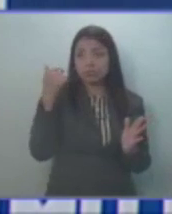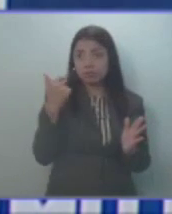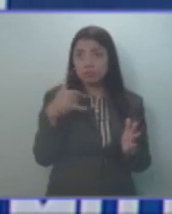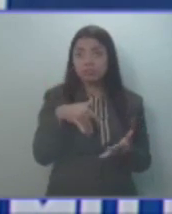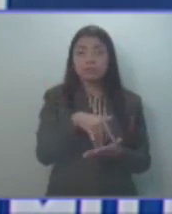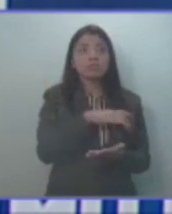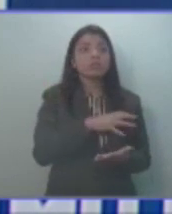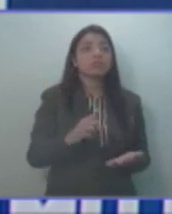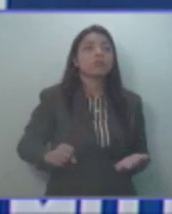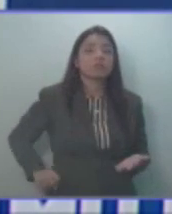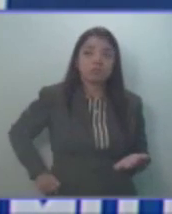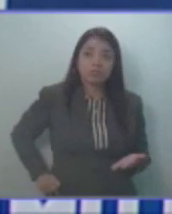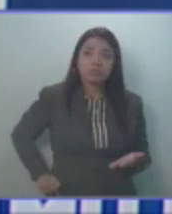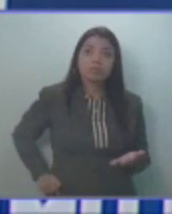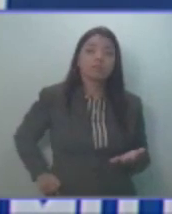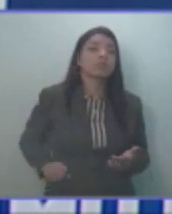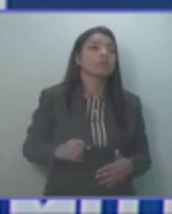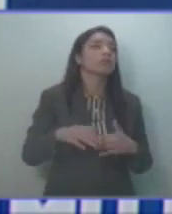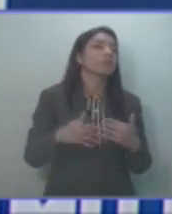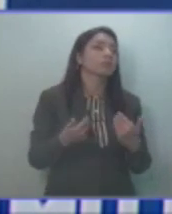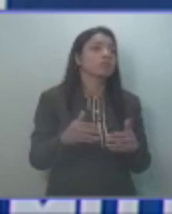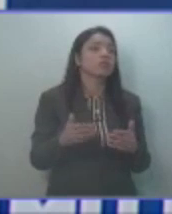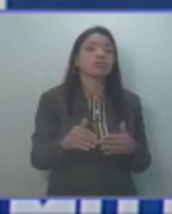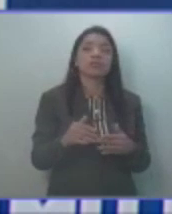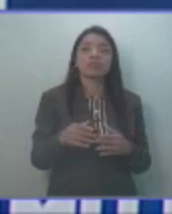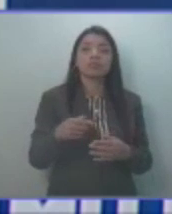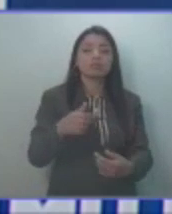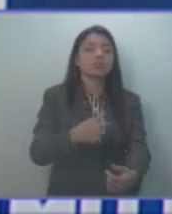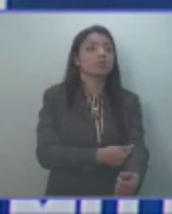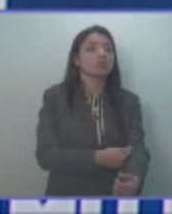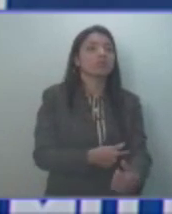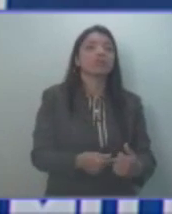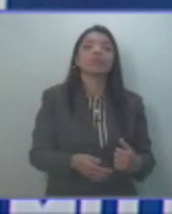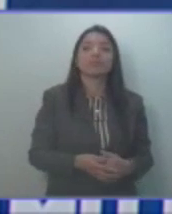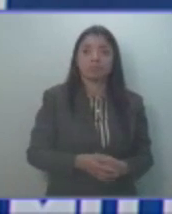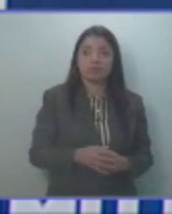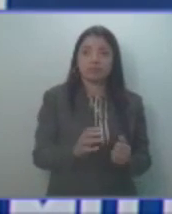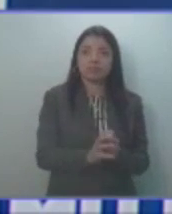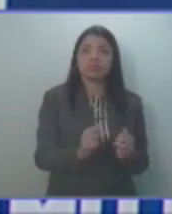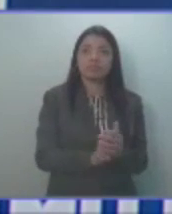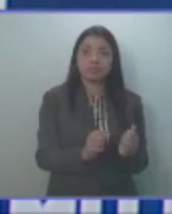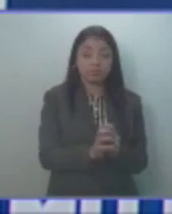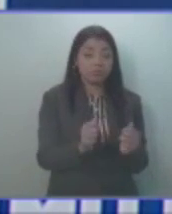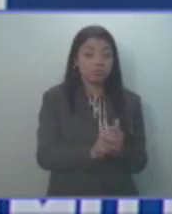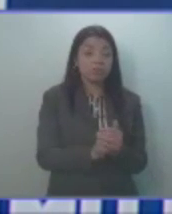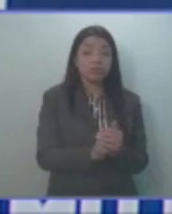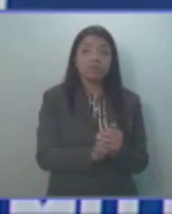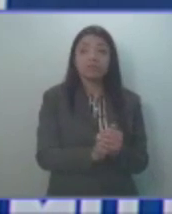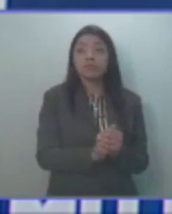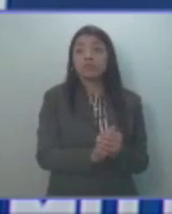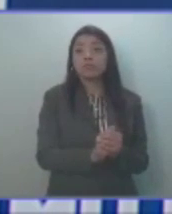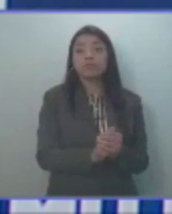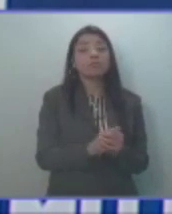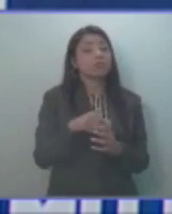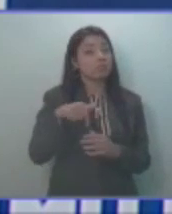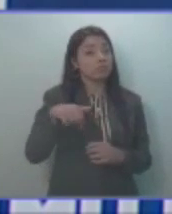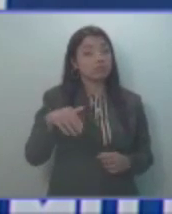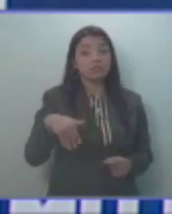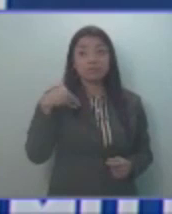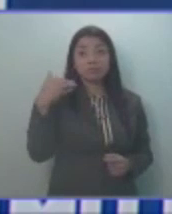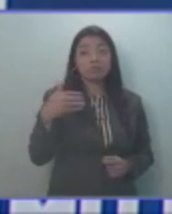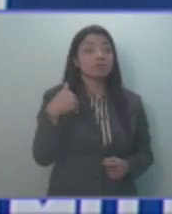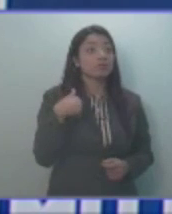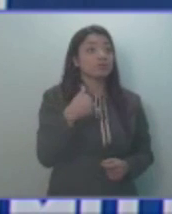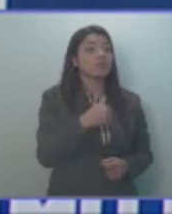salvadoreño pasando consultas de los diferentes hospitales por problemas respiratorios en lo que va del año según el